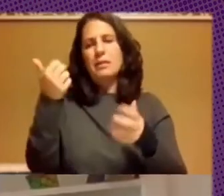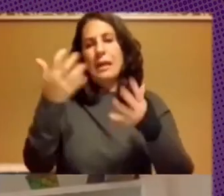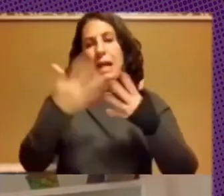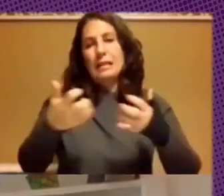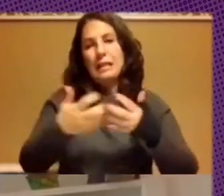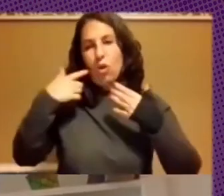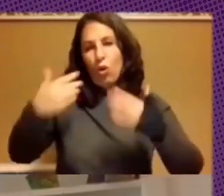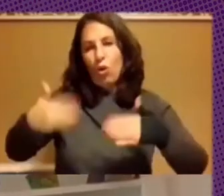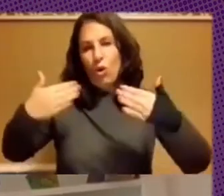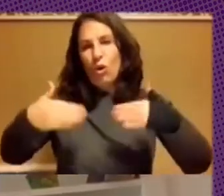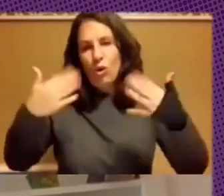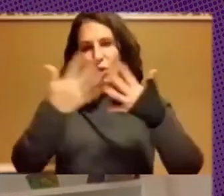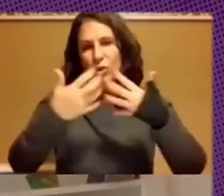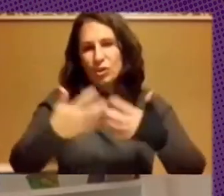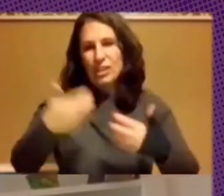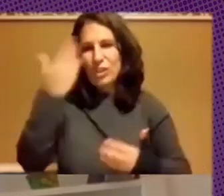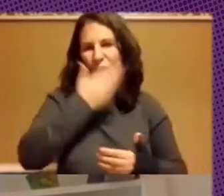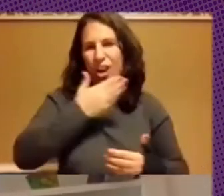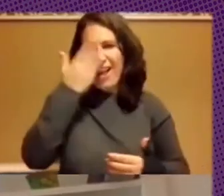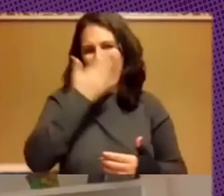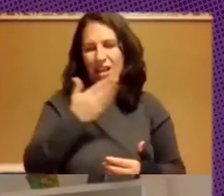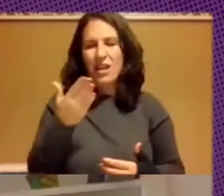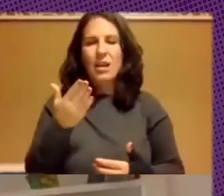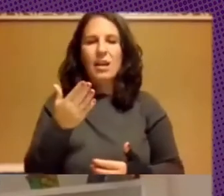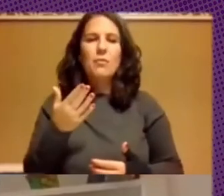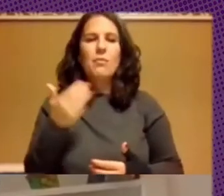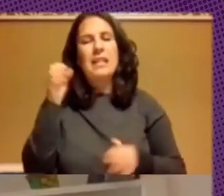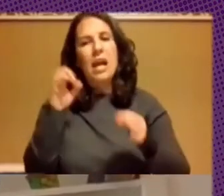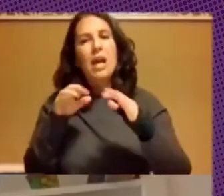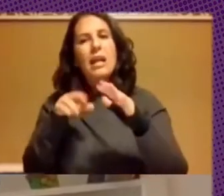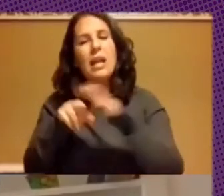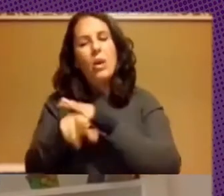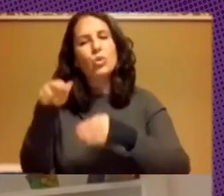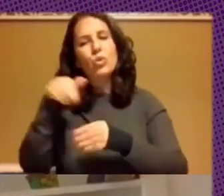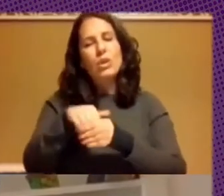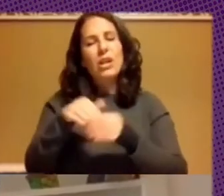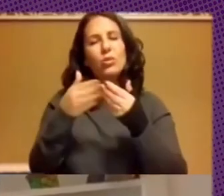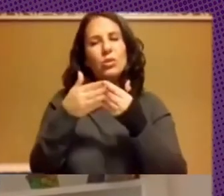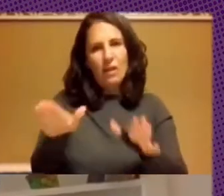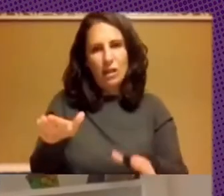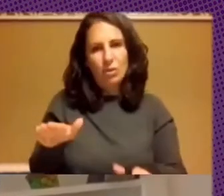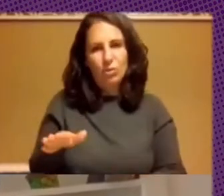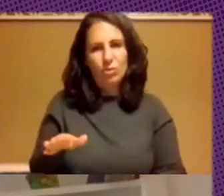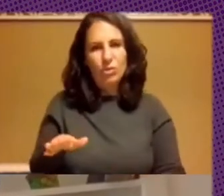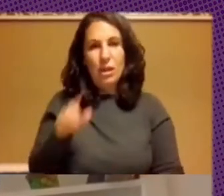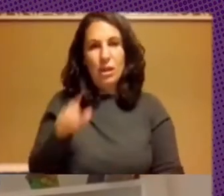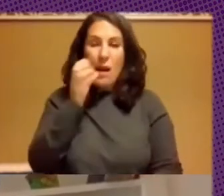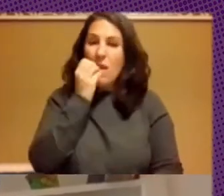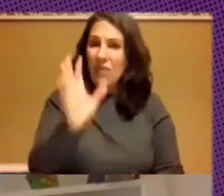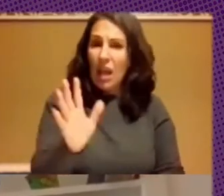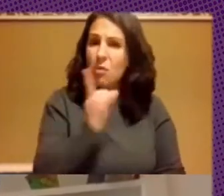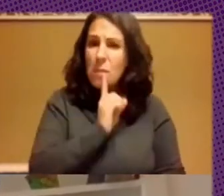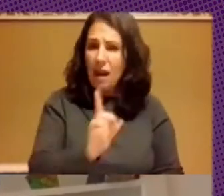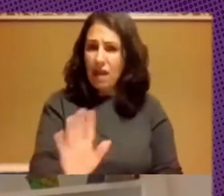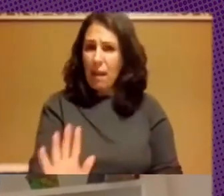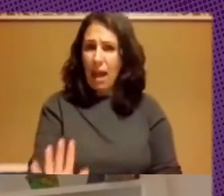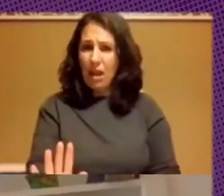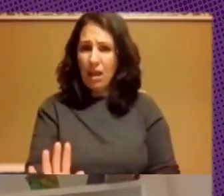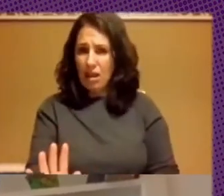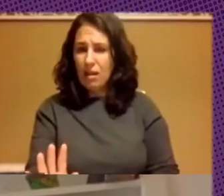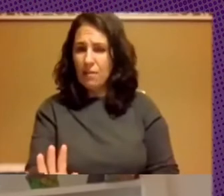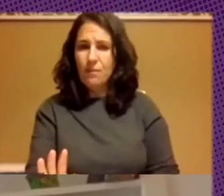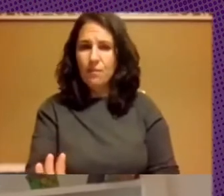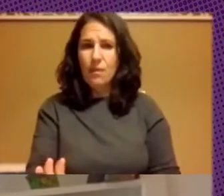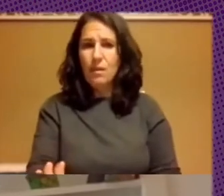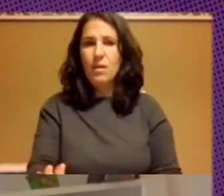escolares como de los recursos de los contenidos abiertos cosa no me parece bien no me parece mal discutir y